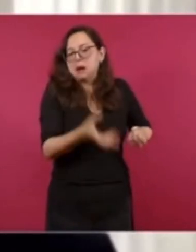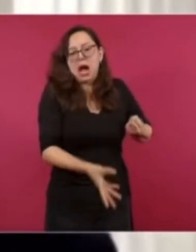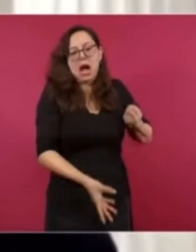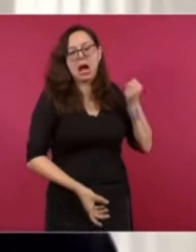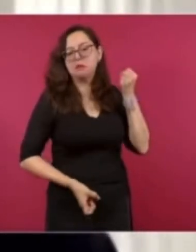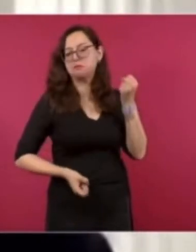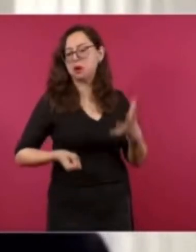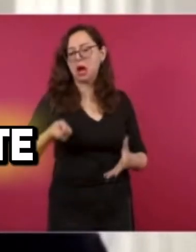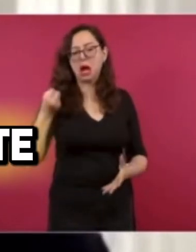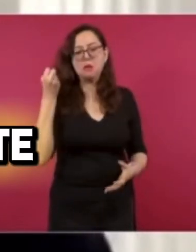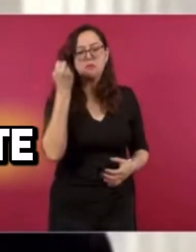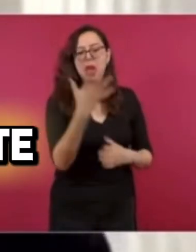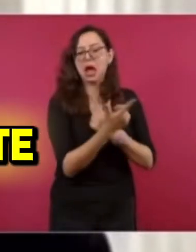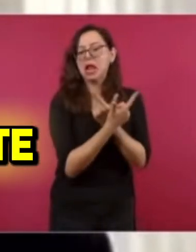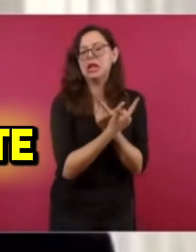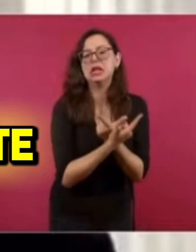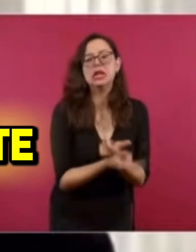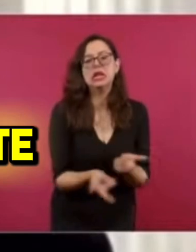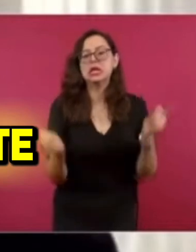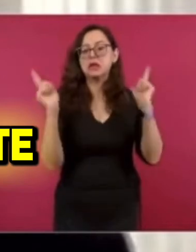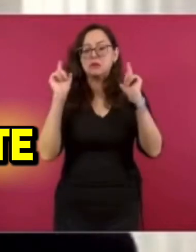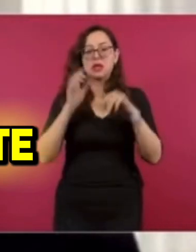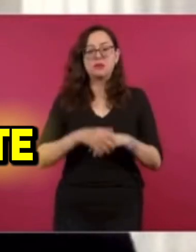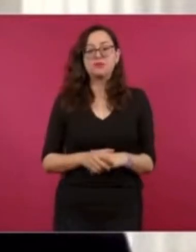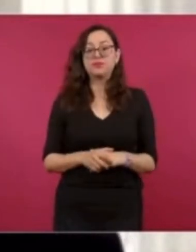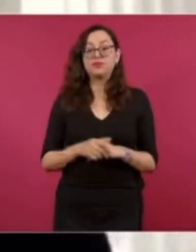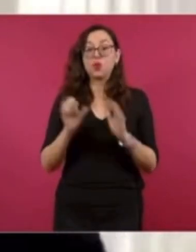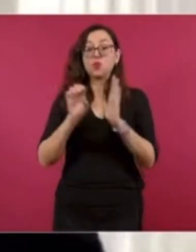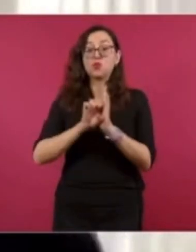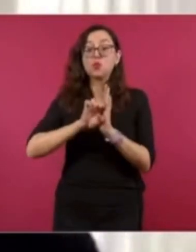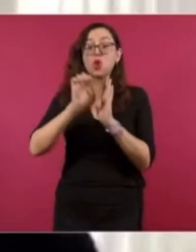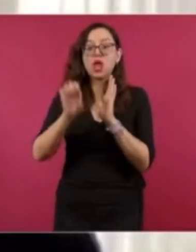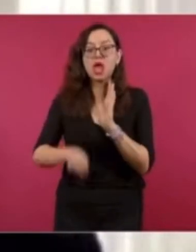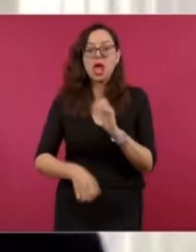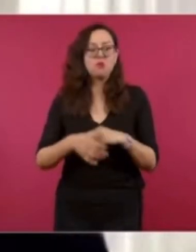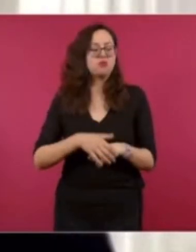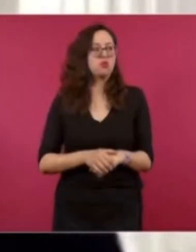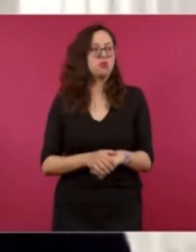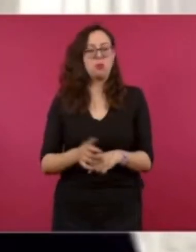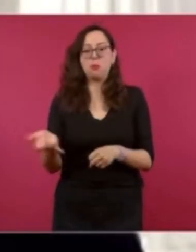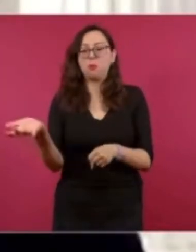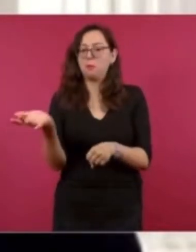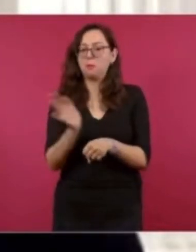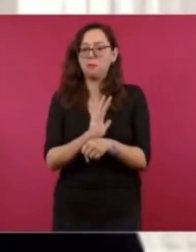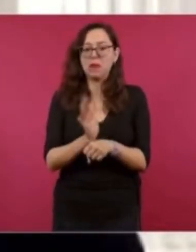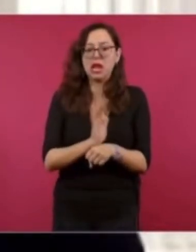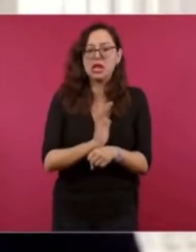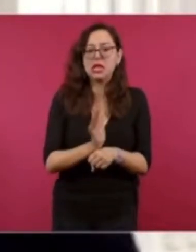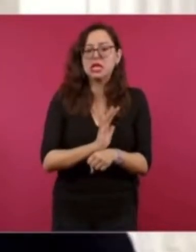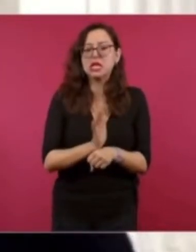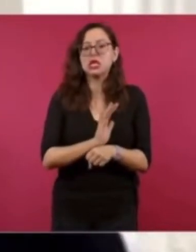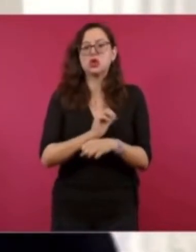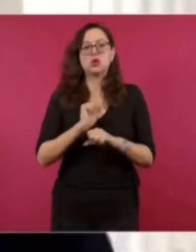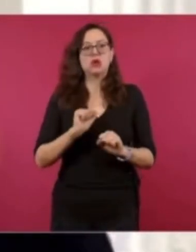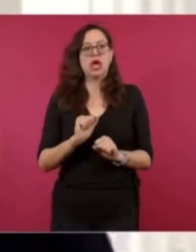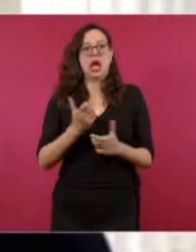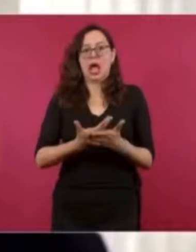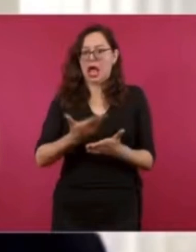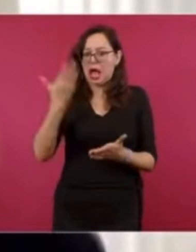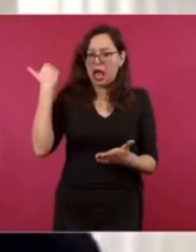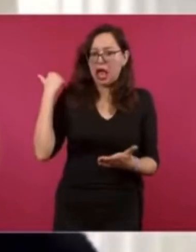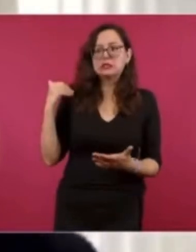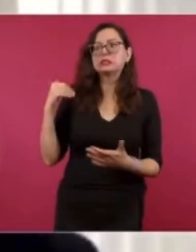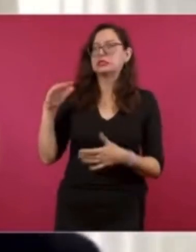que películas, por ejemplo, brutalmente críticas del gobierno, del régimen, del